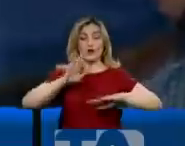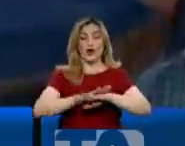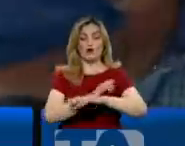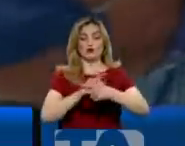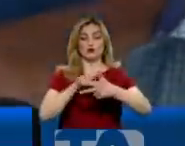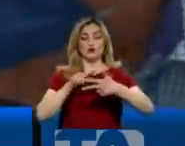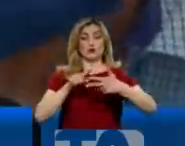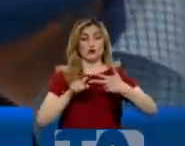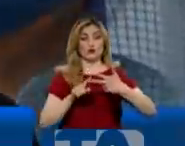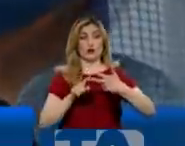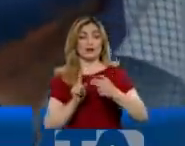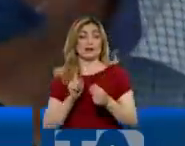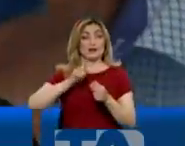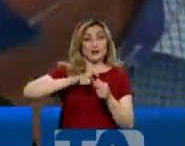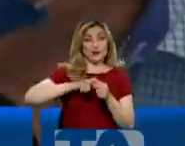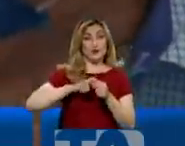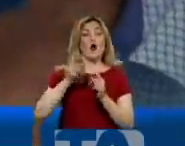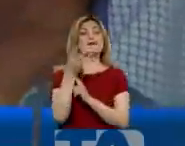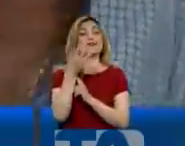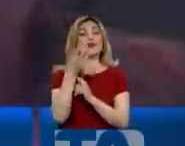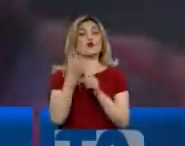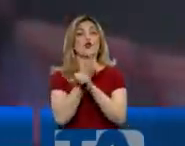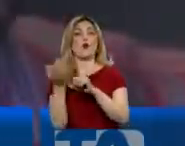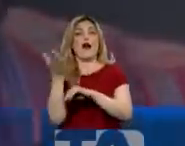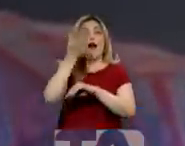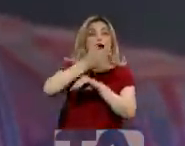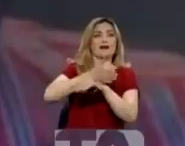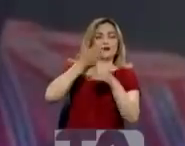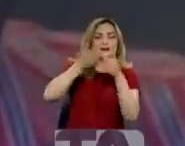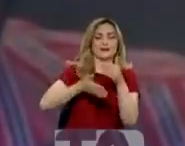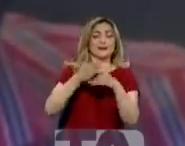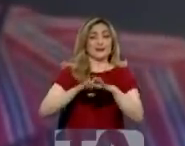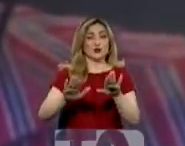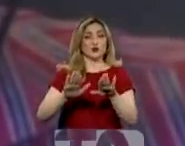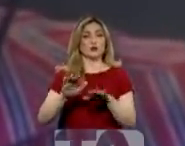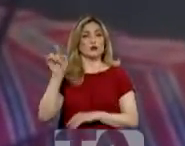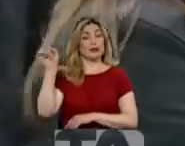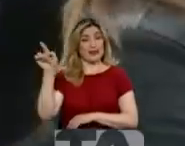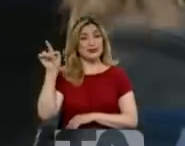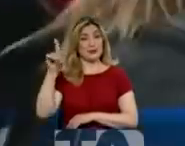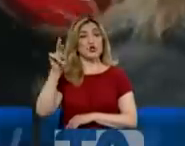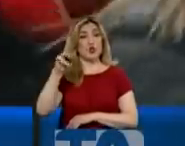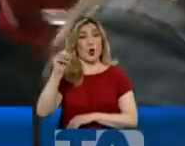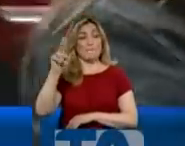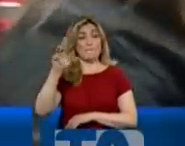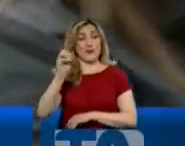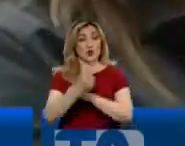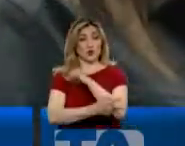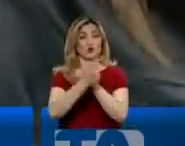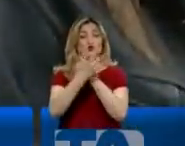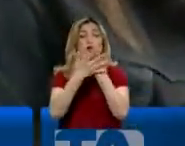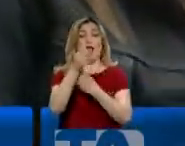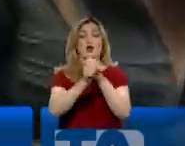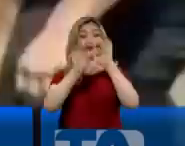penales escribió vía online una hora antes del cierre del plazo legal pablo romero el jefe de inteligencia del gobierno de rafael correa sentenciado a nueve años de